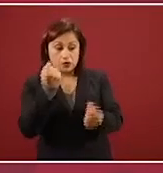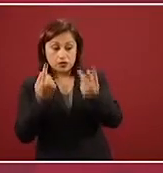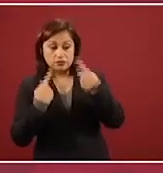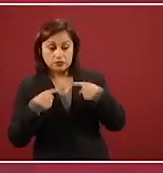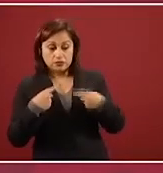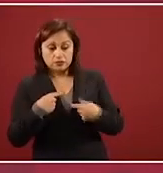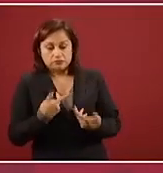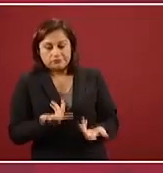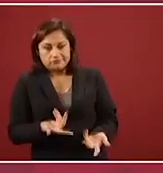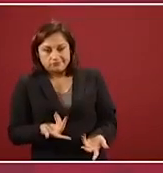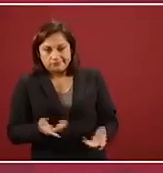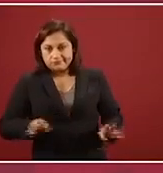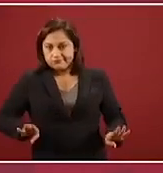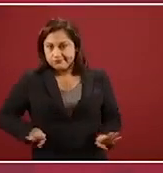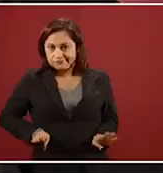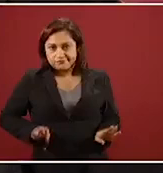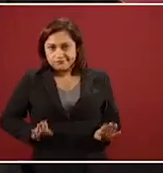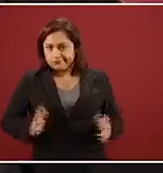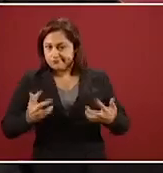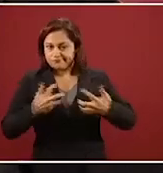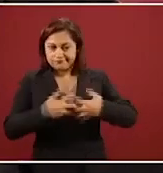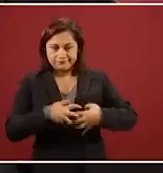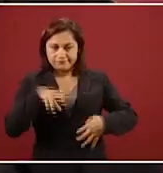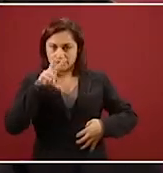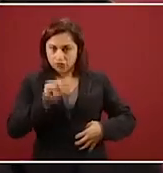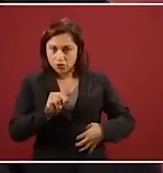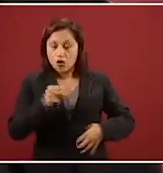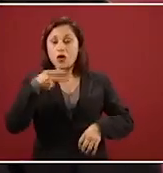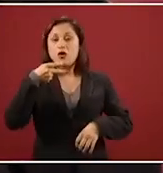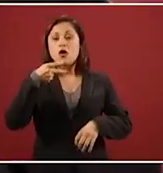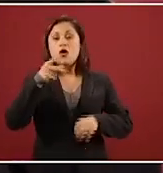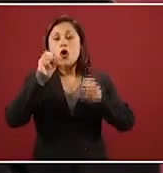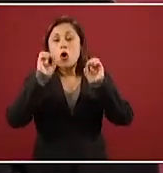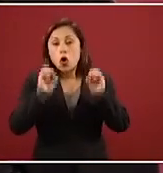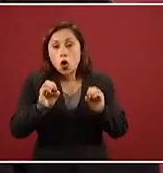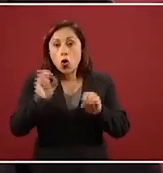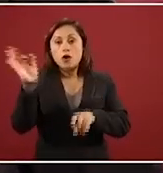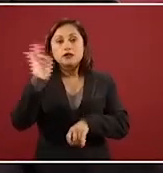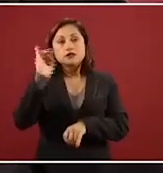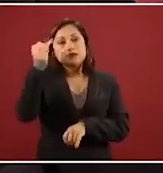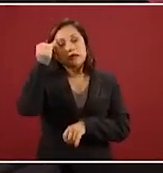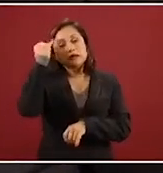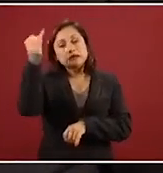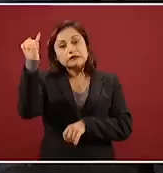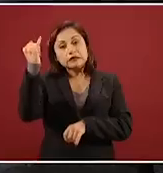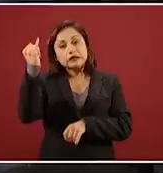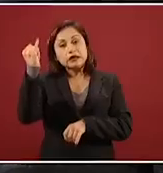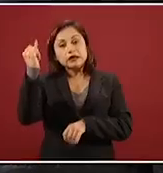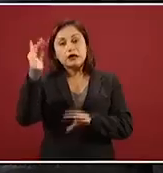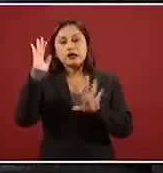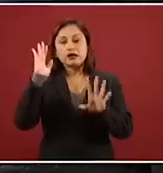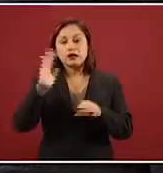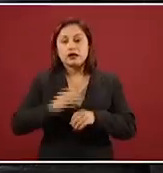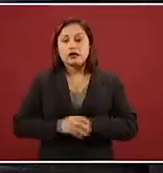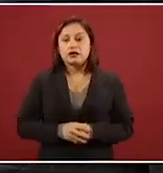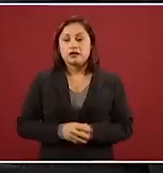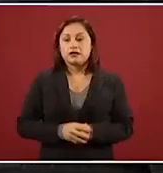o que tengamos posturas. No, sí, es el caso. Es